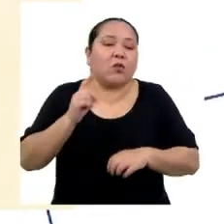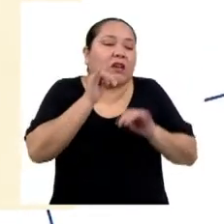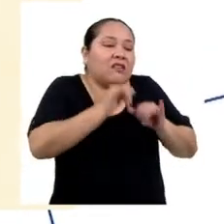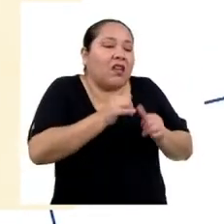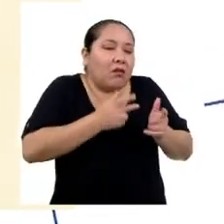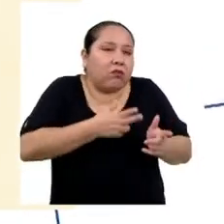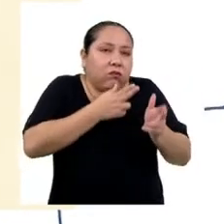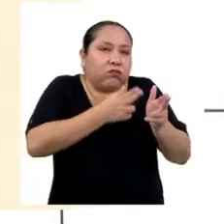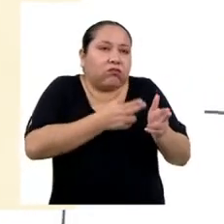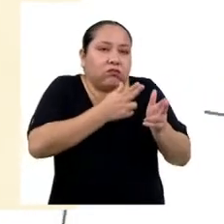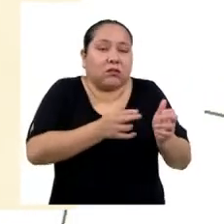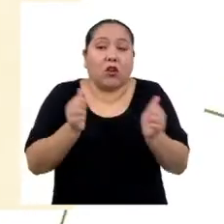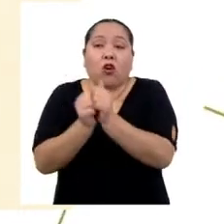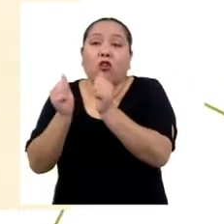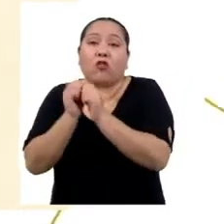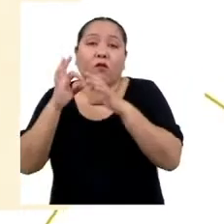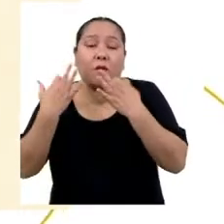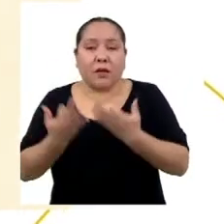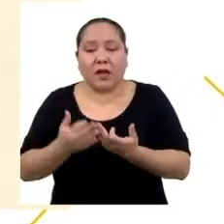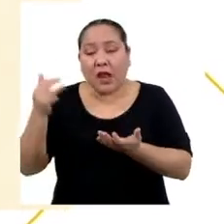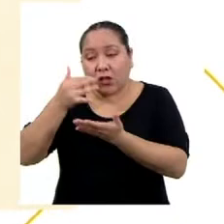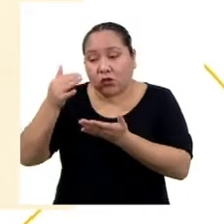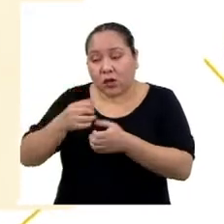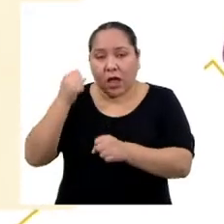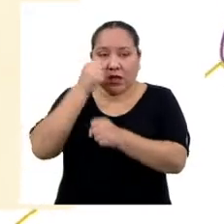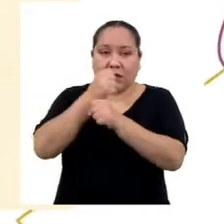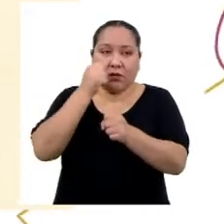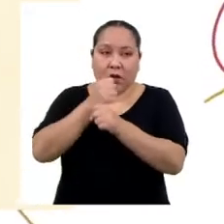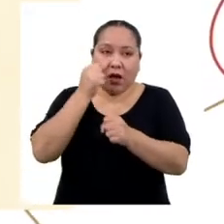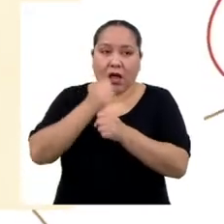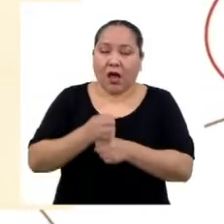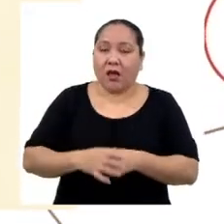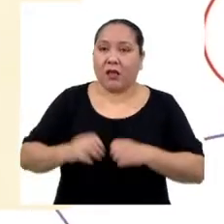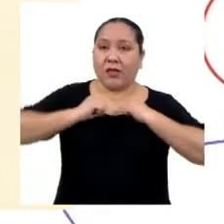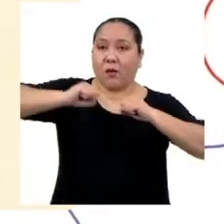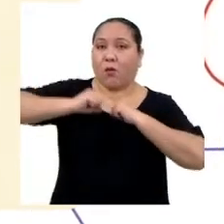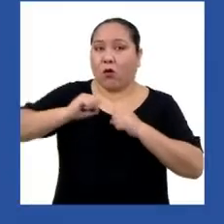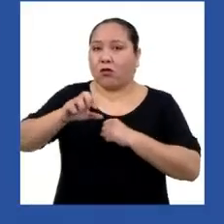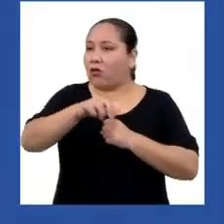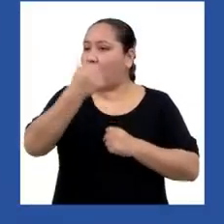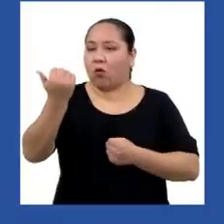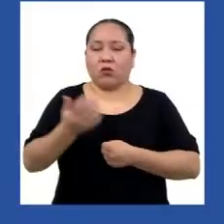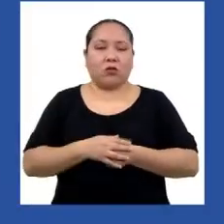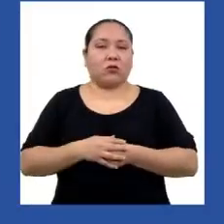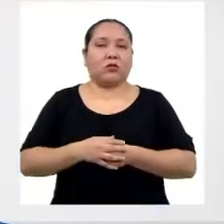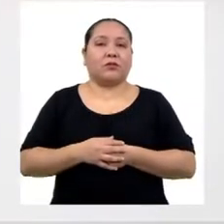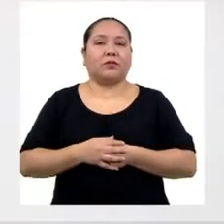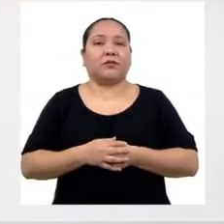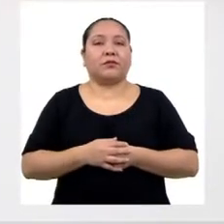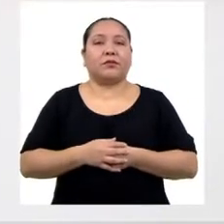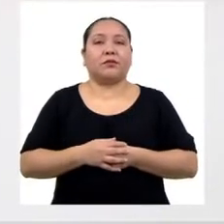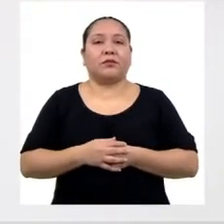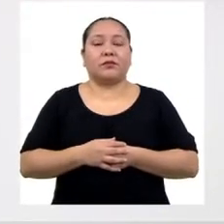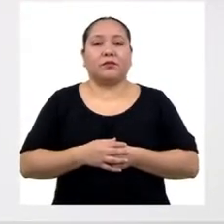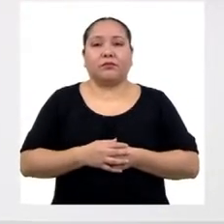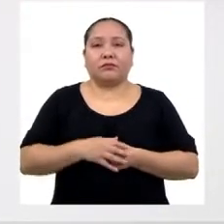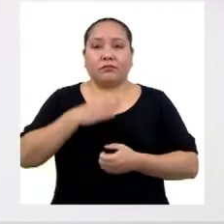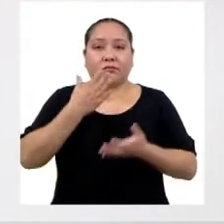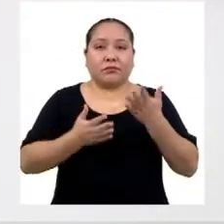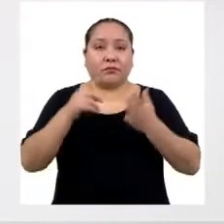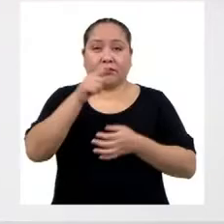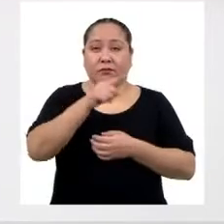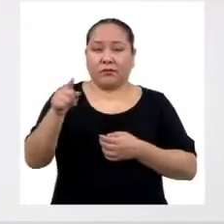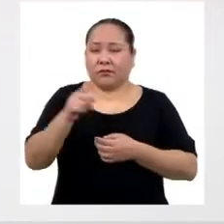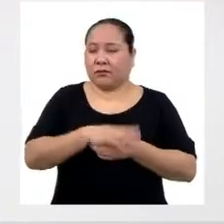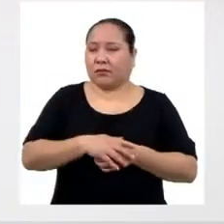familia, estudiar, trabajar, hacer deportes y otros. ¿Y segura esas